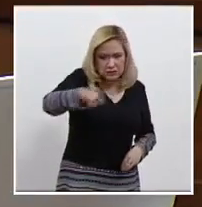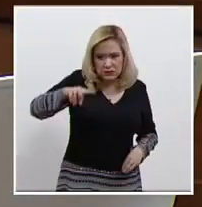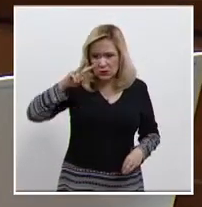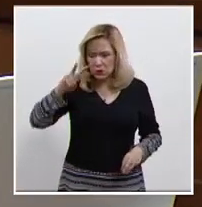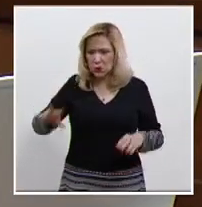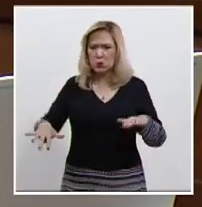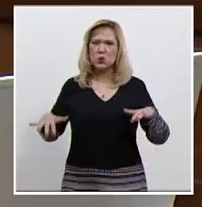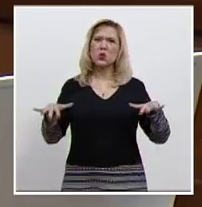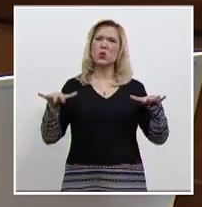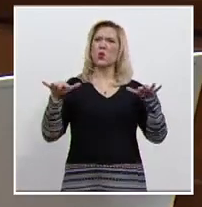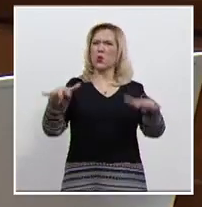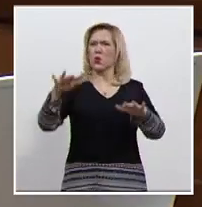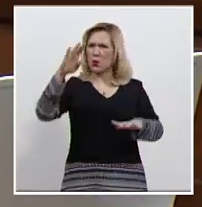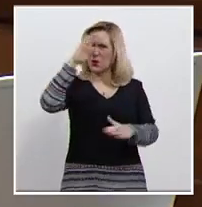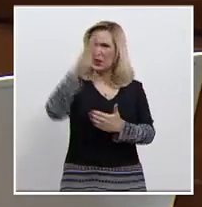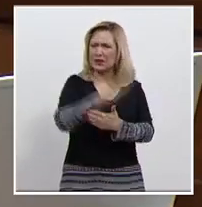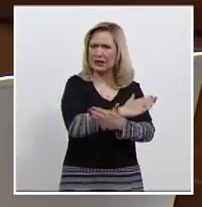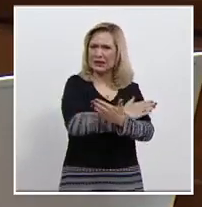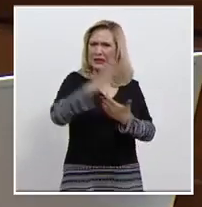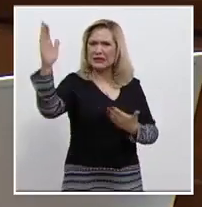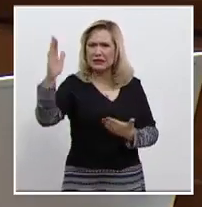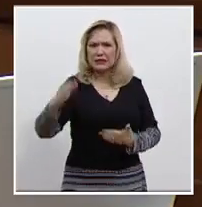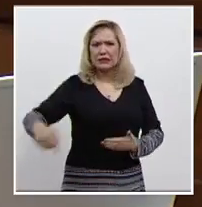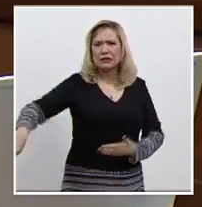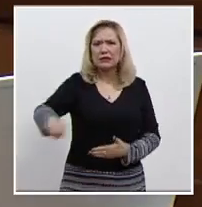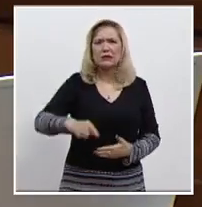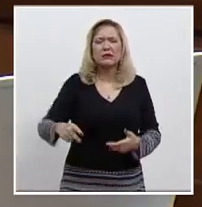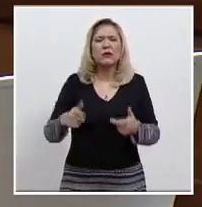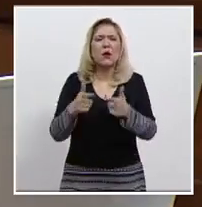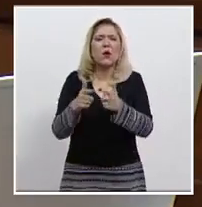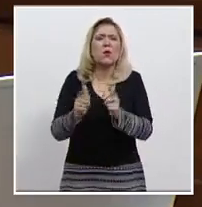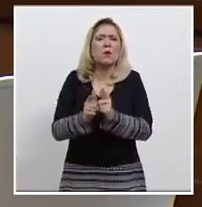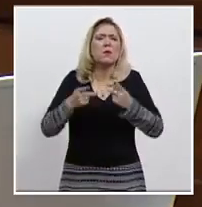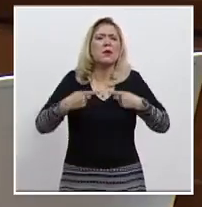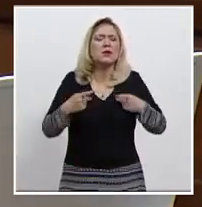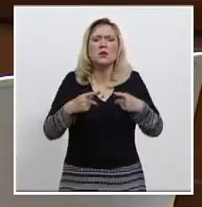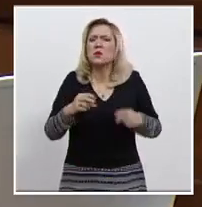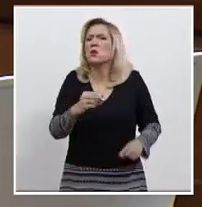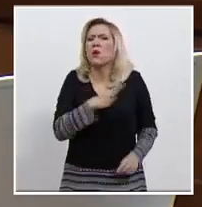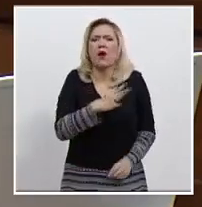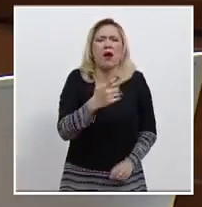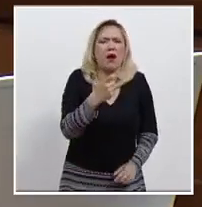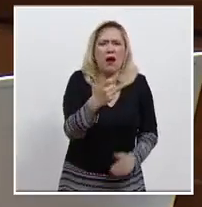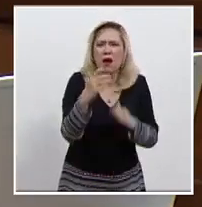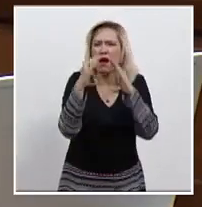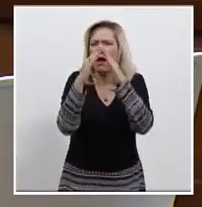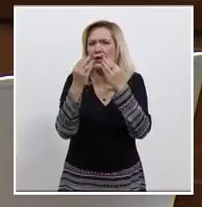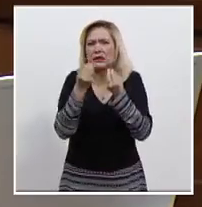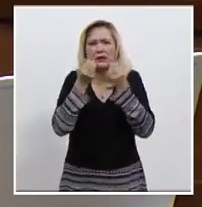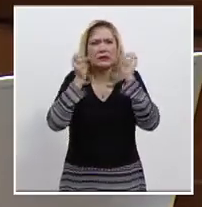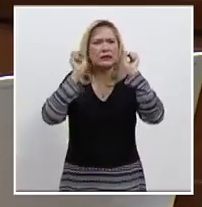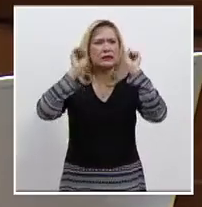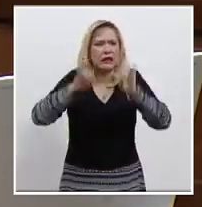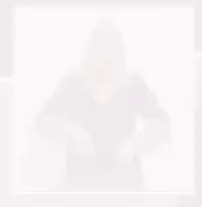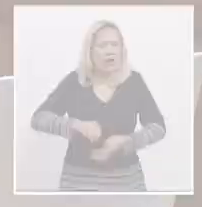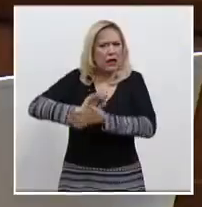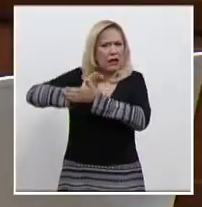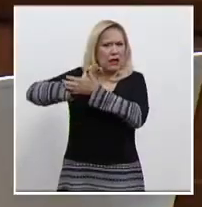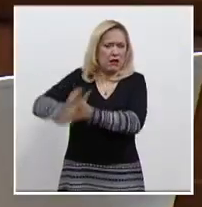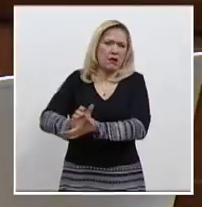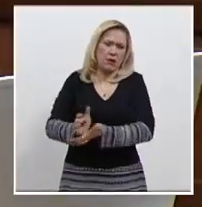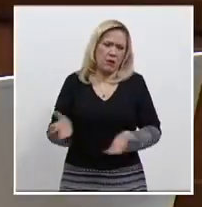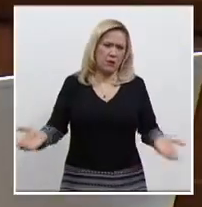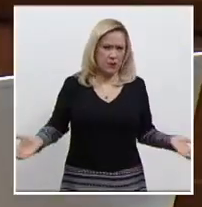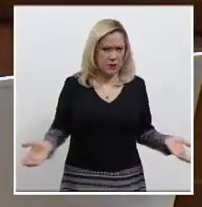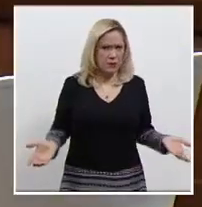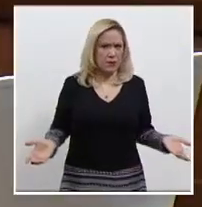impacta de manera desproporcional a un cierto grupo social en desventaja y genera una franca discriminación,